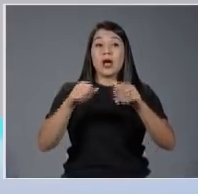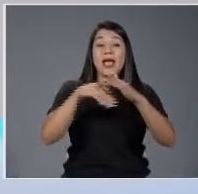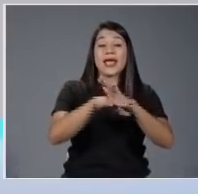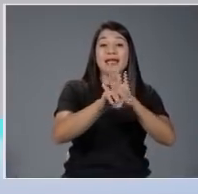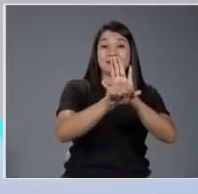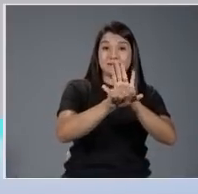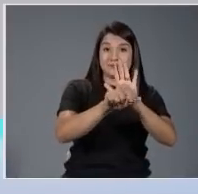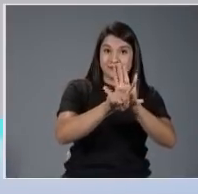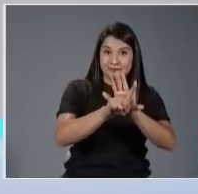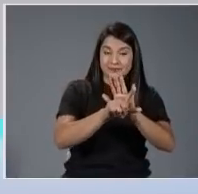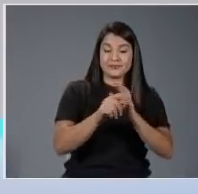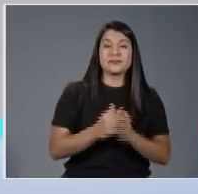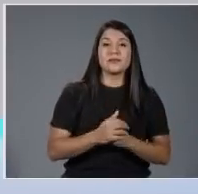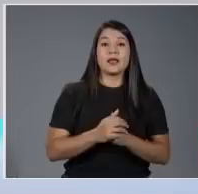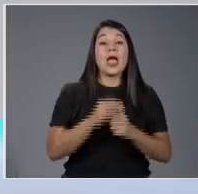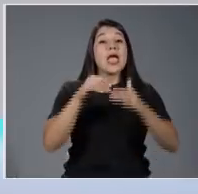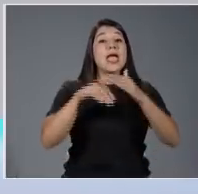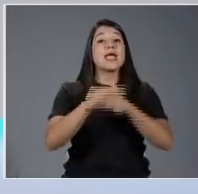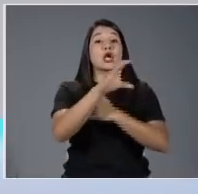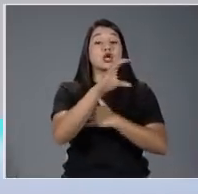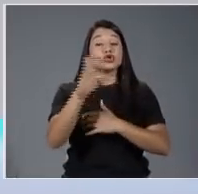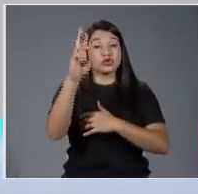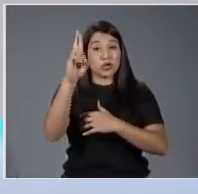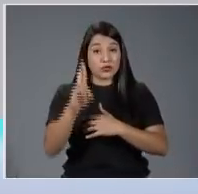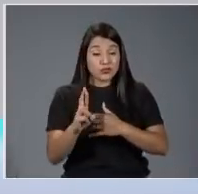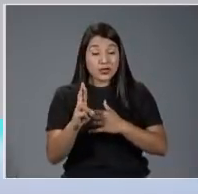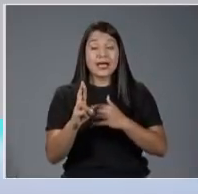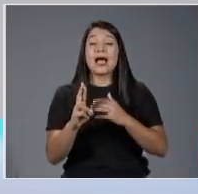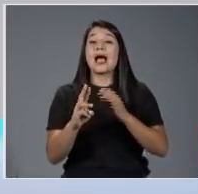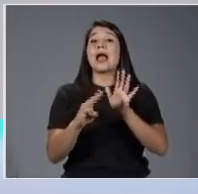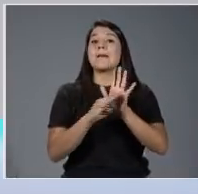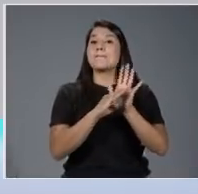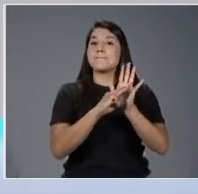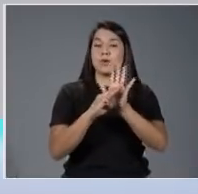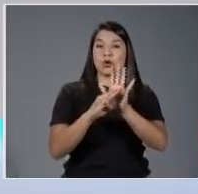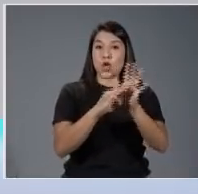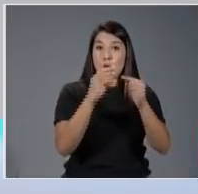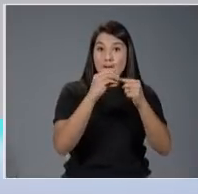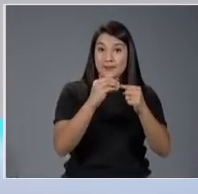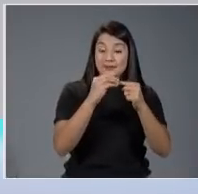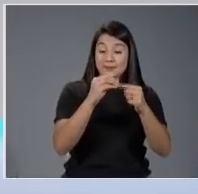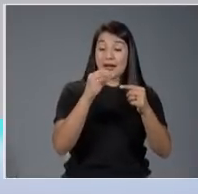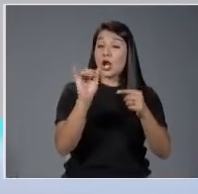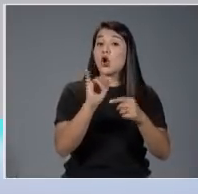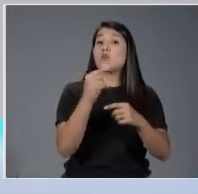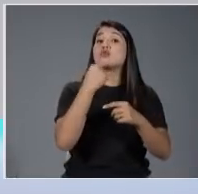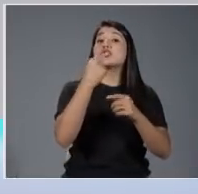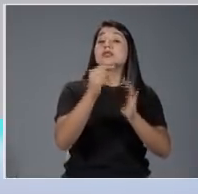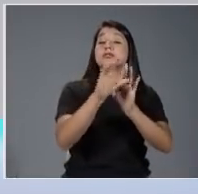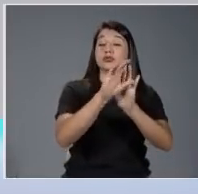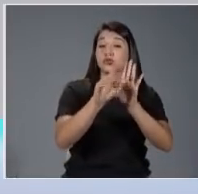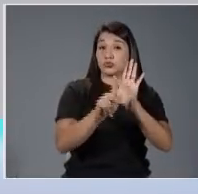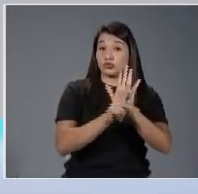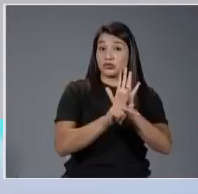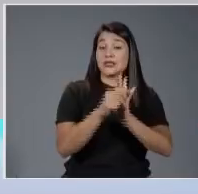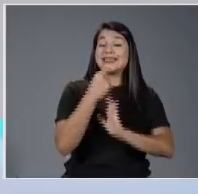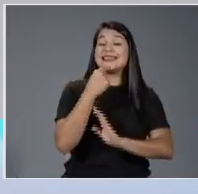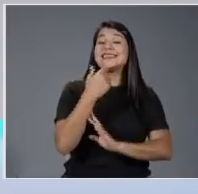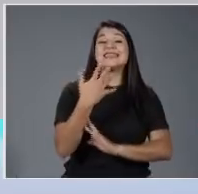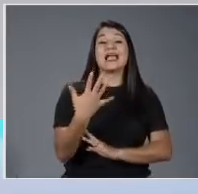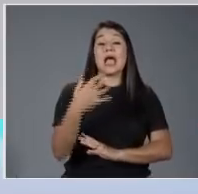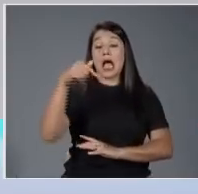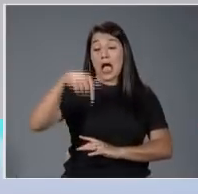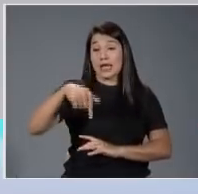parlamentario. Aunque en Costa Rica el modelo institucional de nuestra Constitución determina que aquí lo que hay es